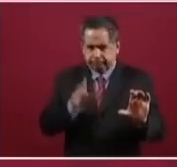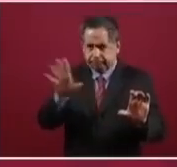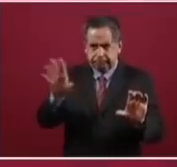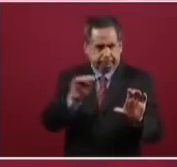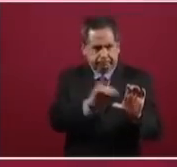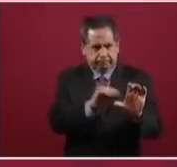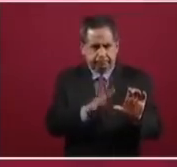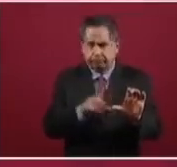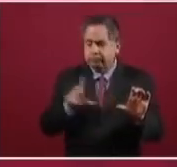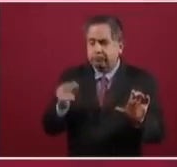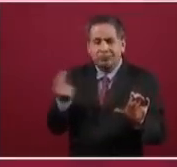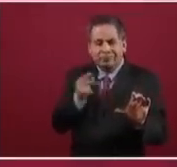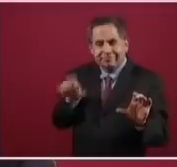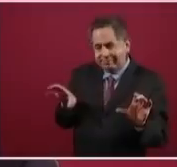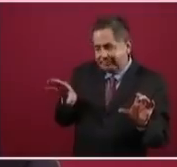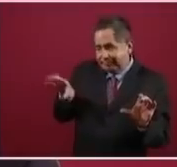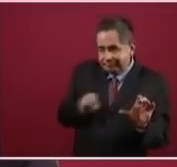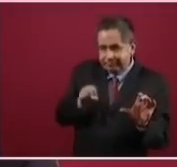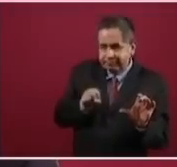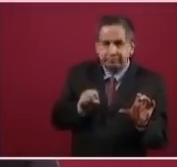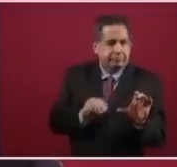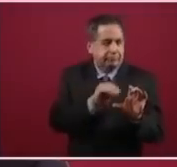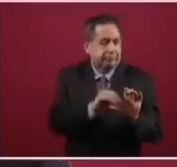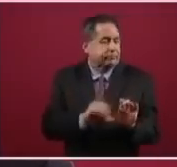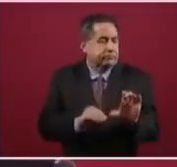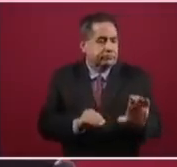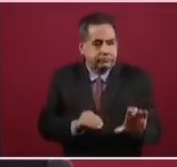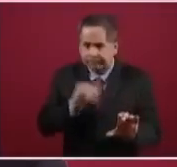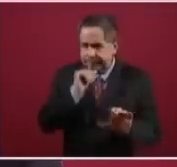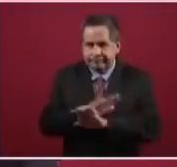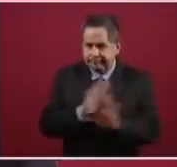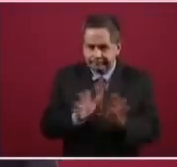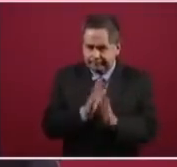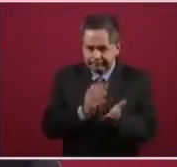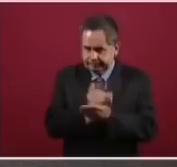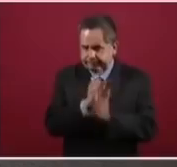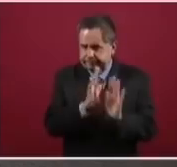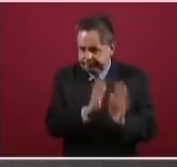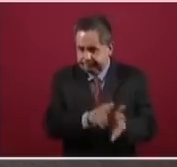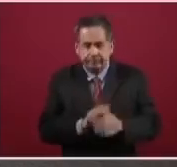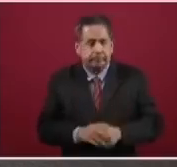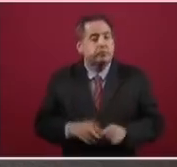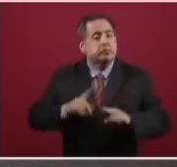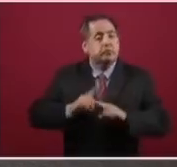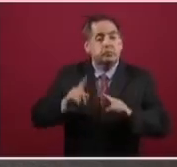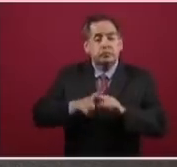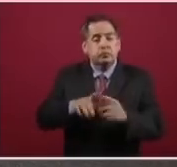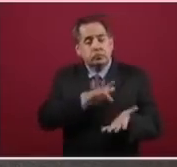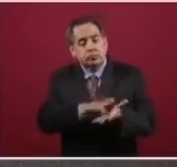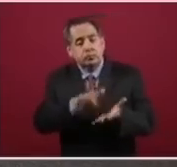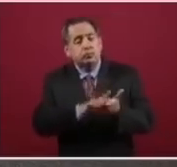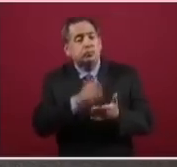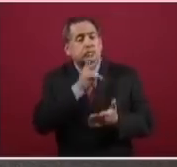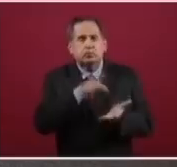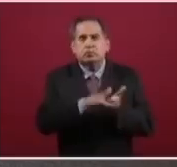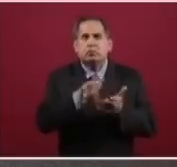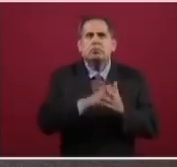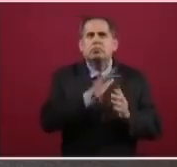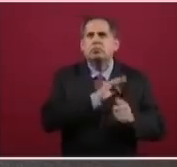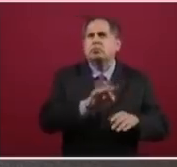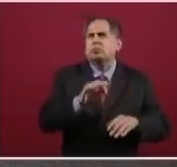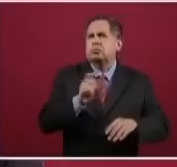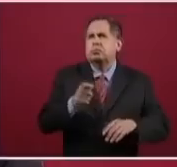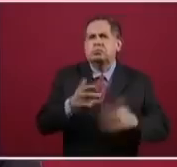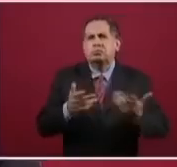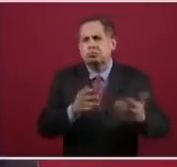contemplando este que está contemplando ambas cosas el total de los apoyos a pemex son un poco más